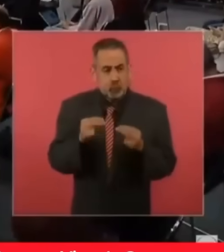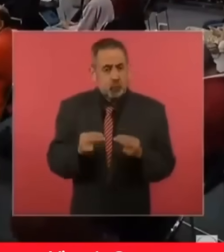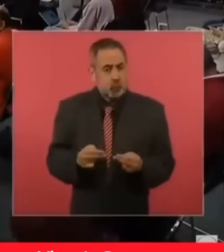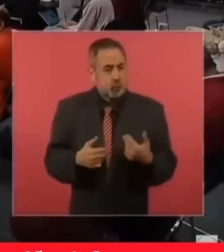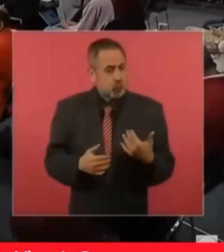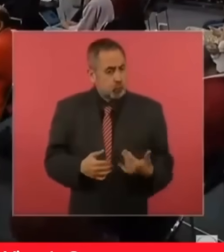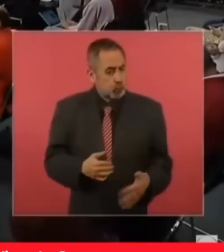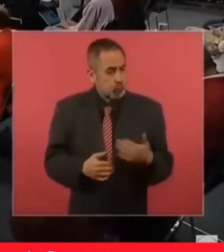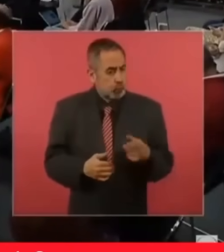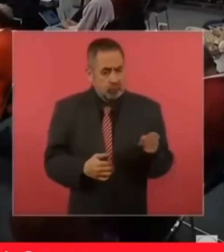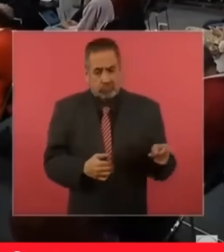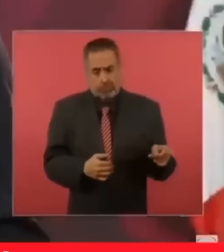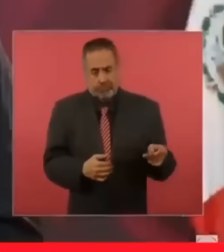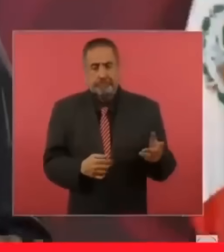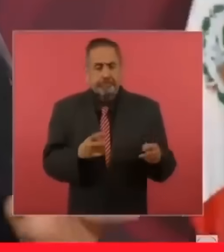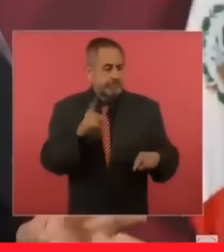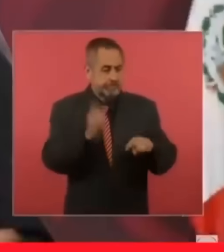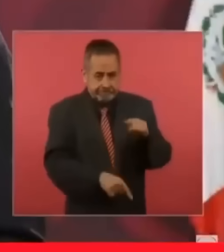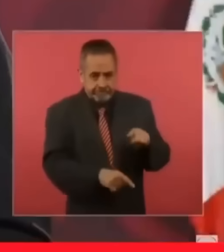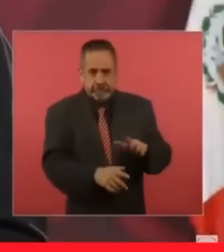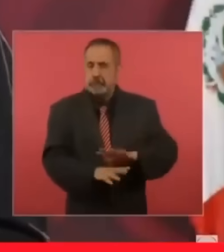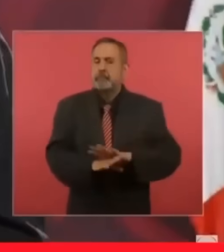Entonces, por eso hay